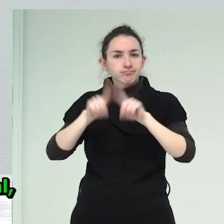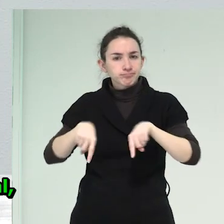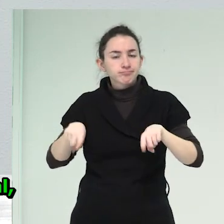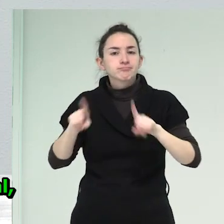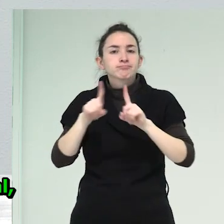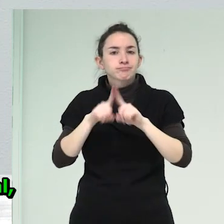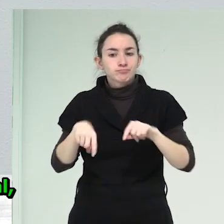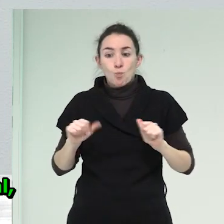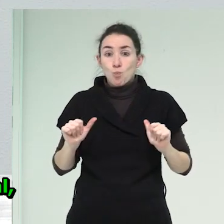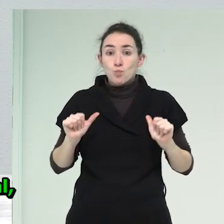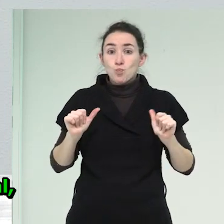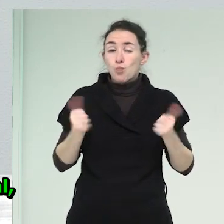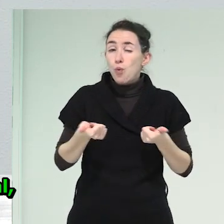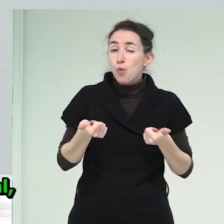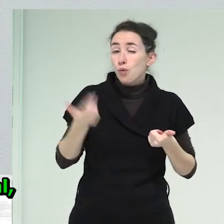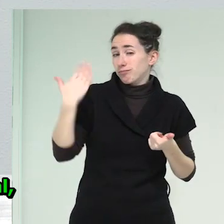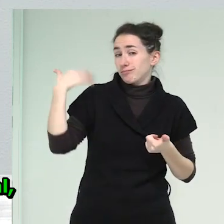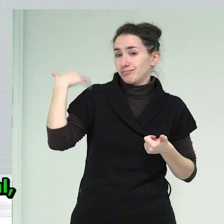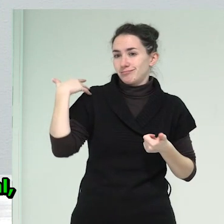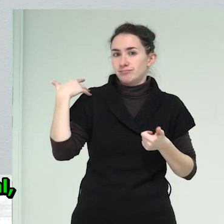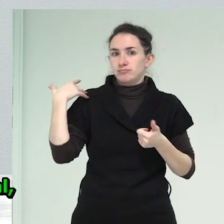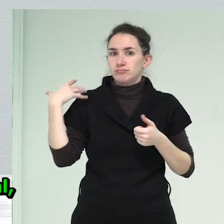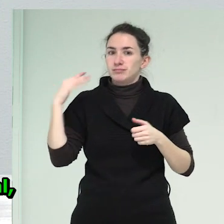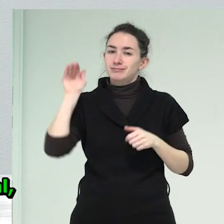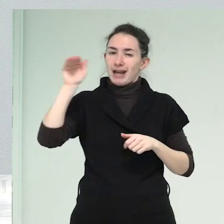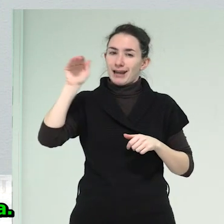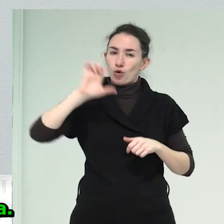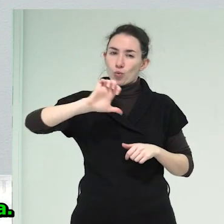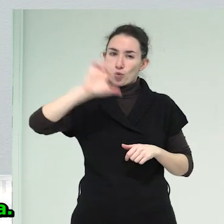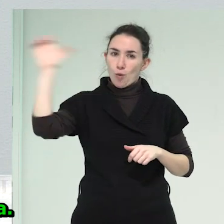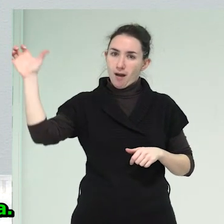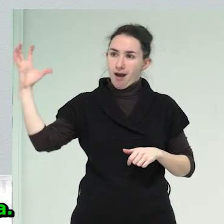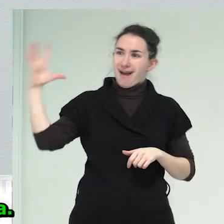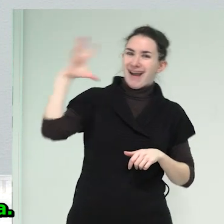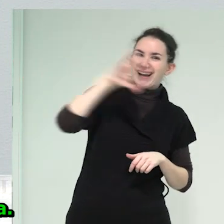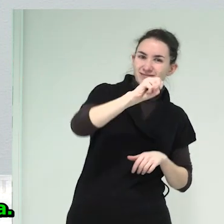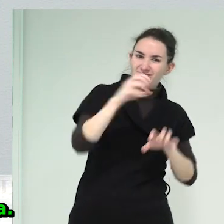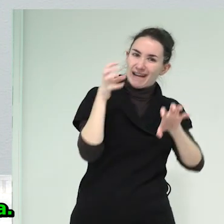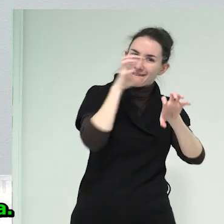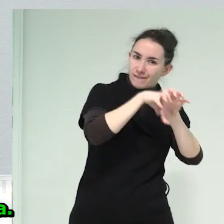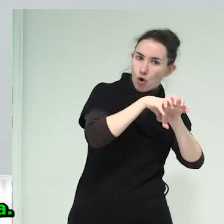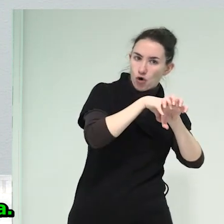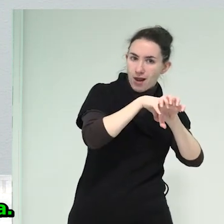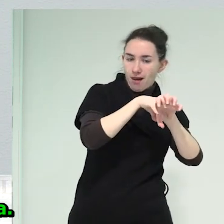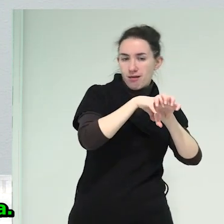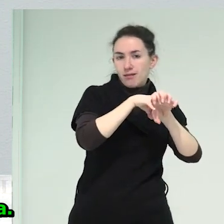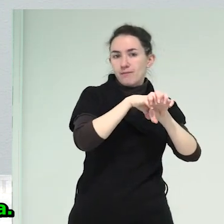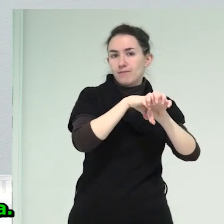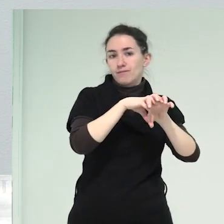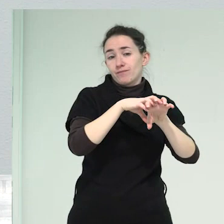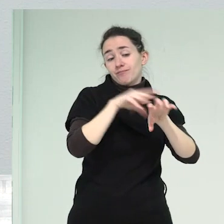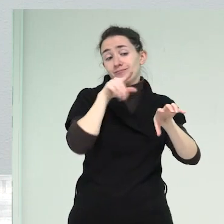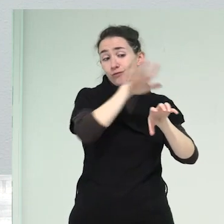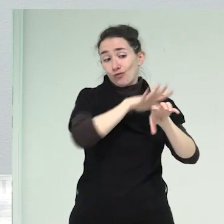que arrancó con la intrusión colonial, con la intrusión europea en lo que llamaron después